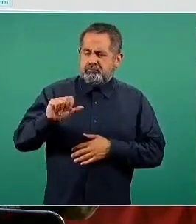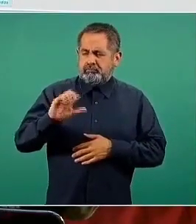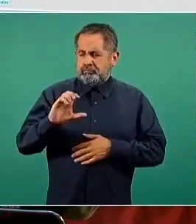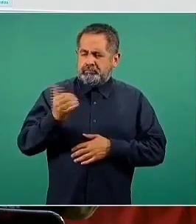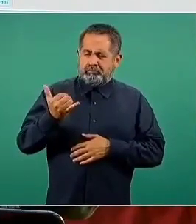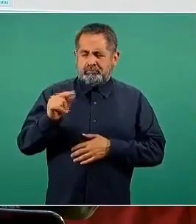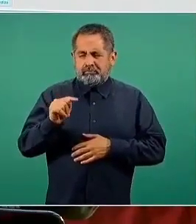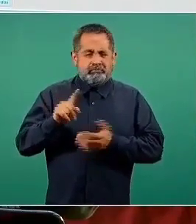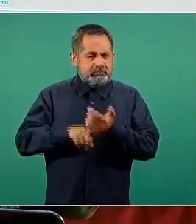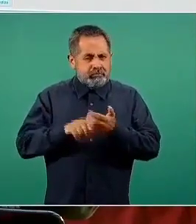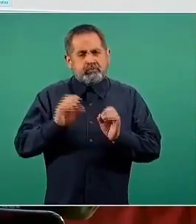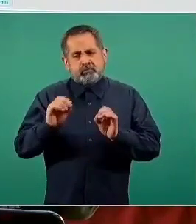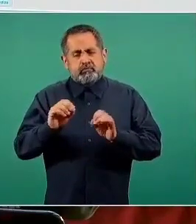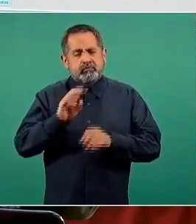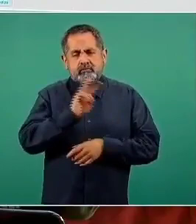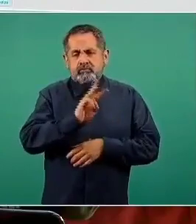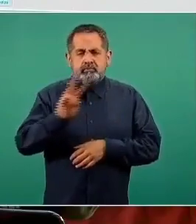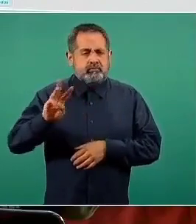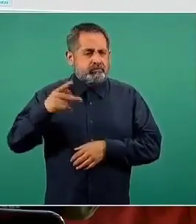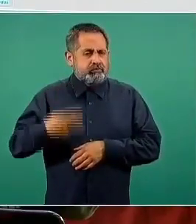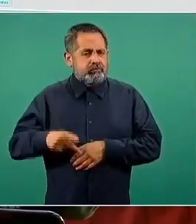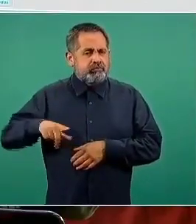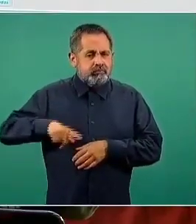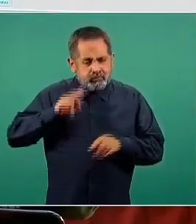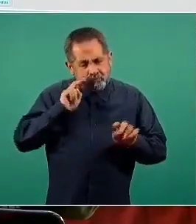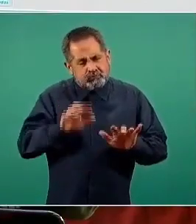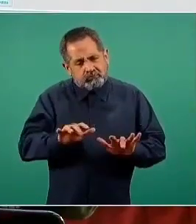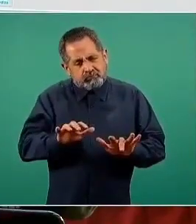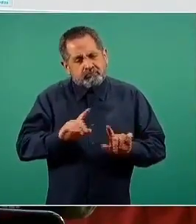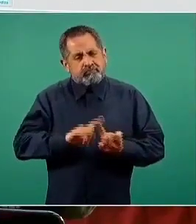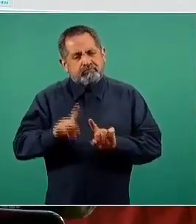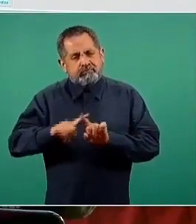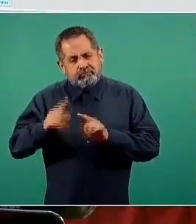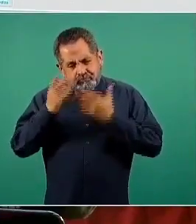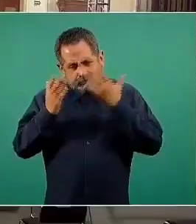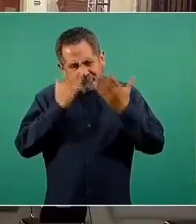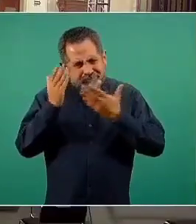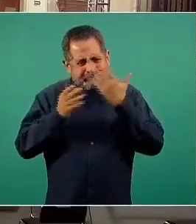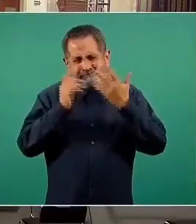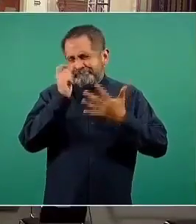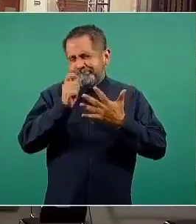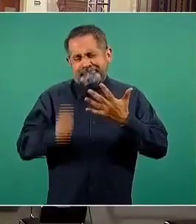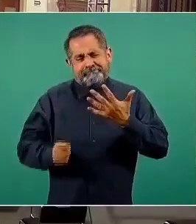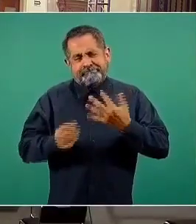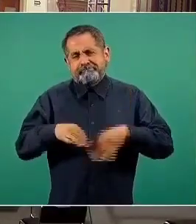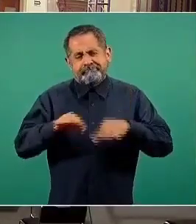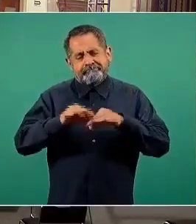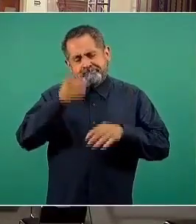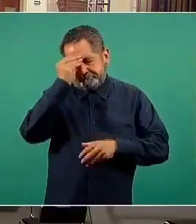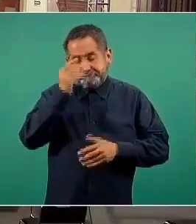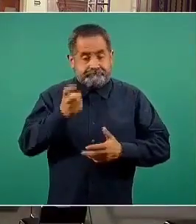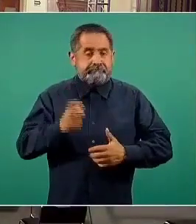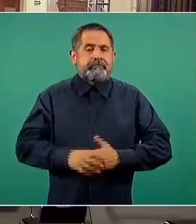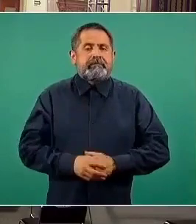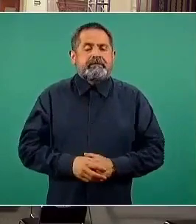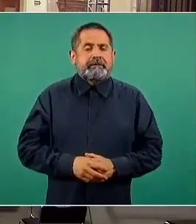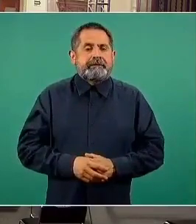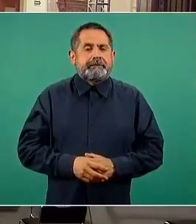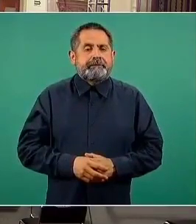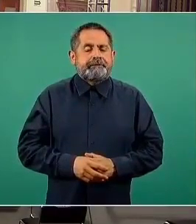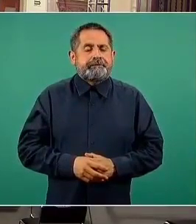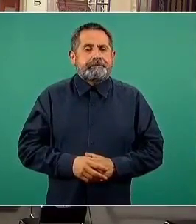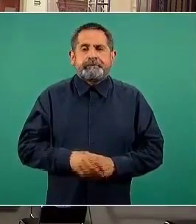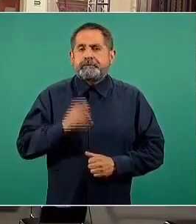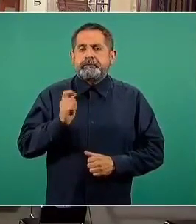interpretar la información que se provee, a que exploren estos materiales. Realmente es muy importante.